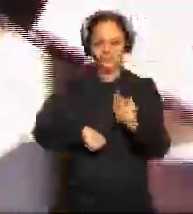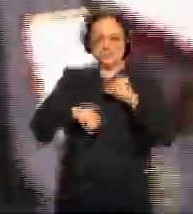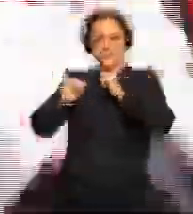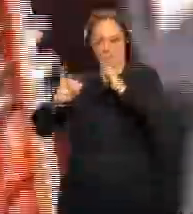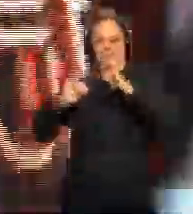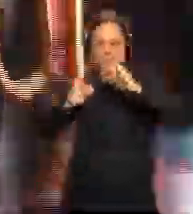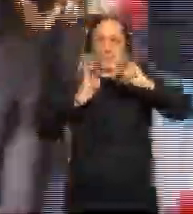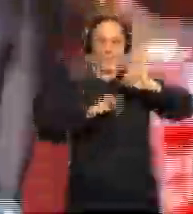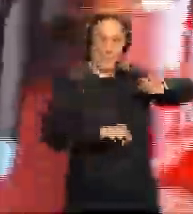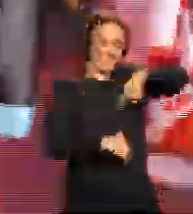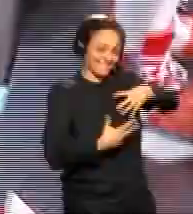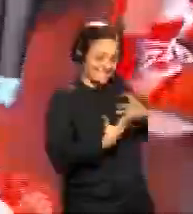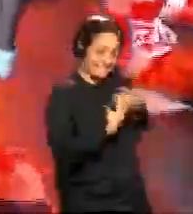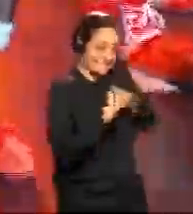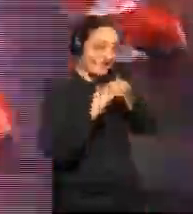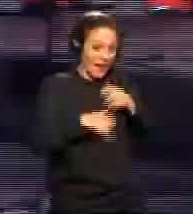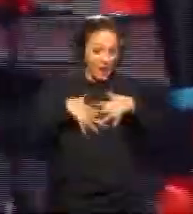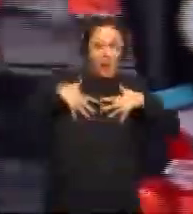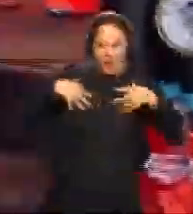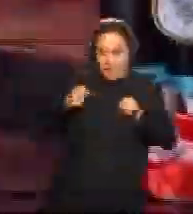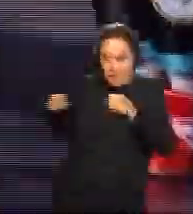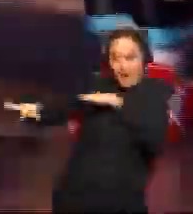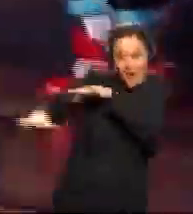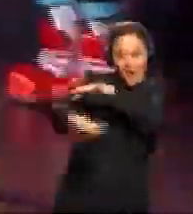disfrutes como yo, transmitirte la emoción, contagiar